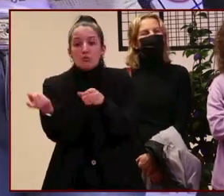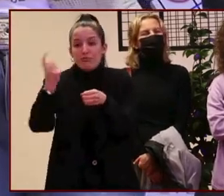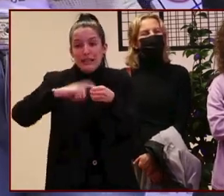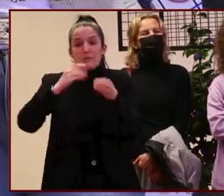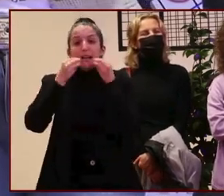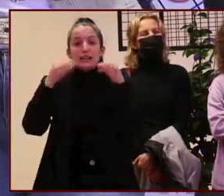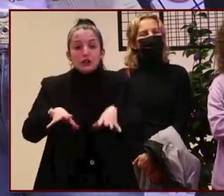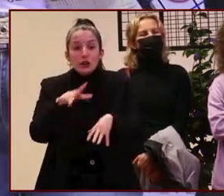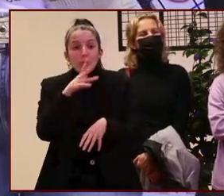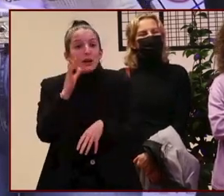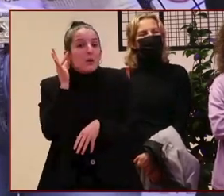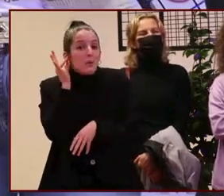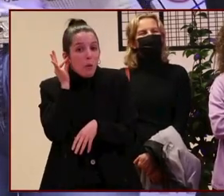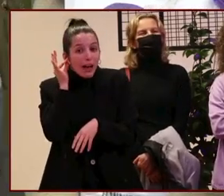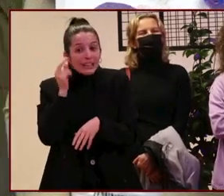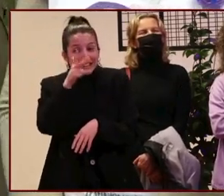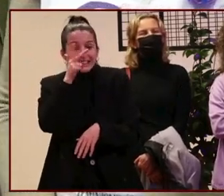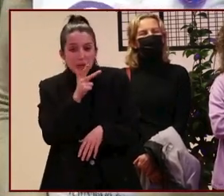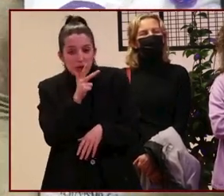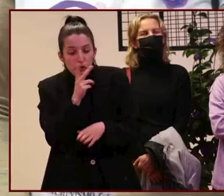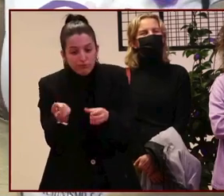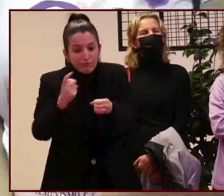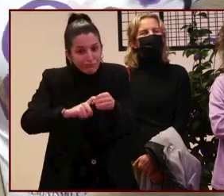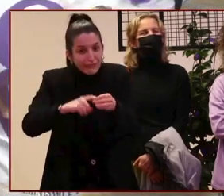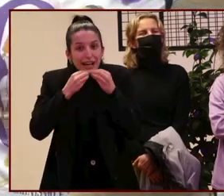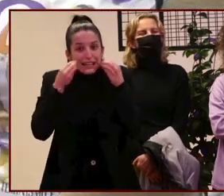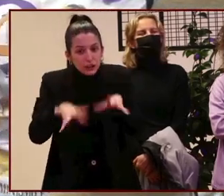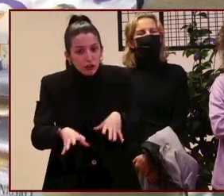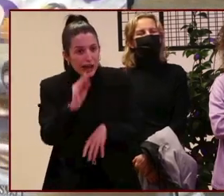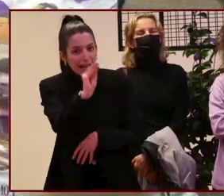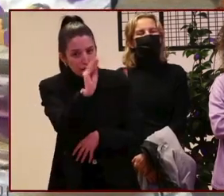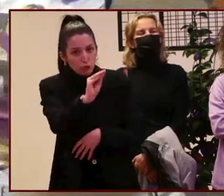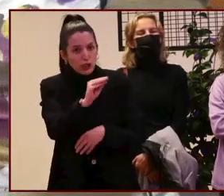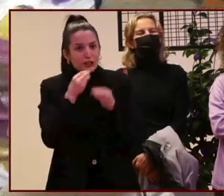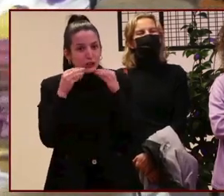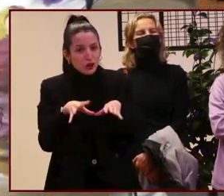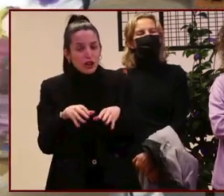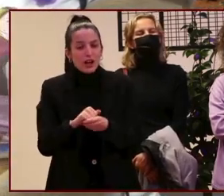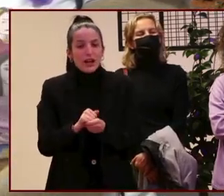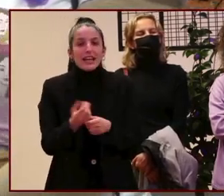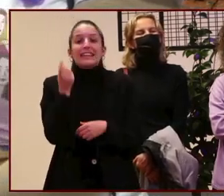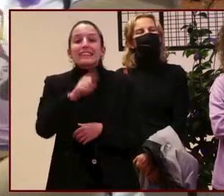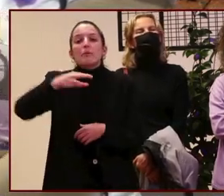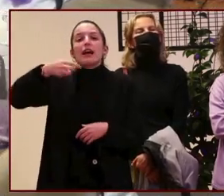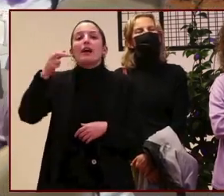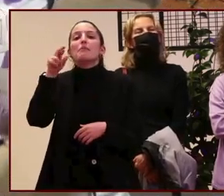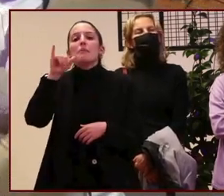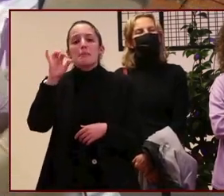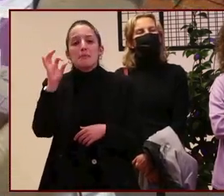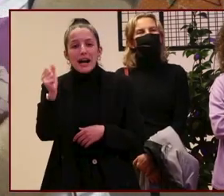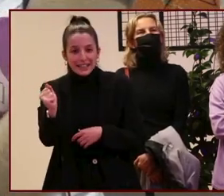de vigo van a estar na túa historia también a marisa salgueiro